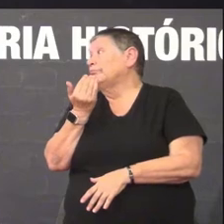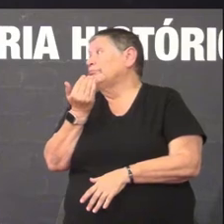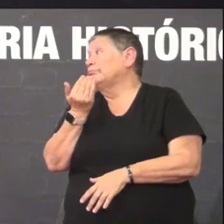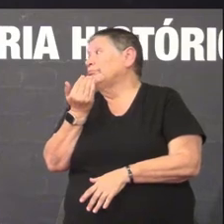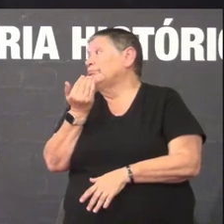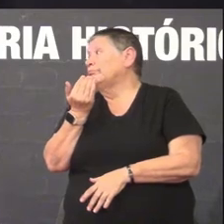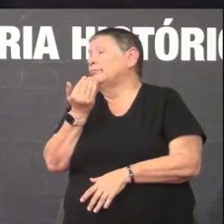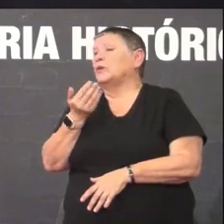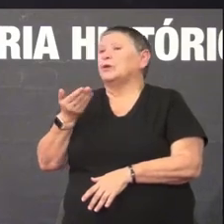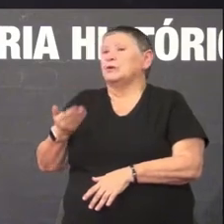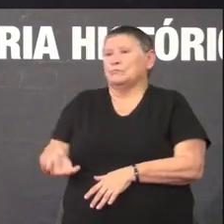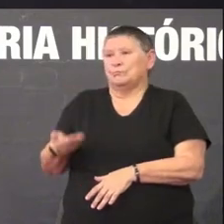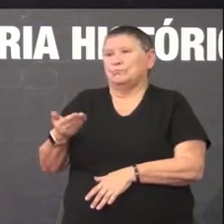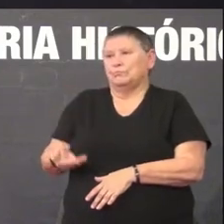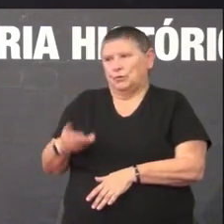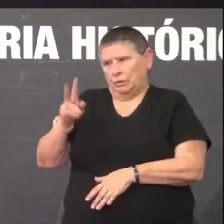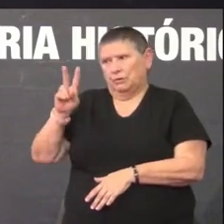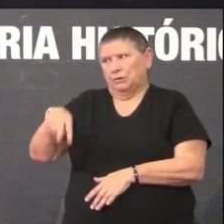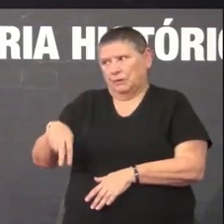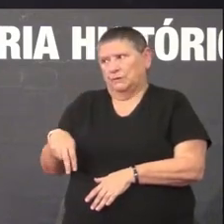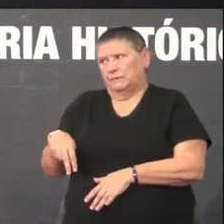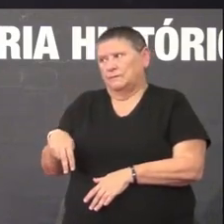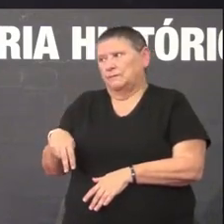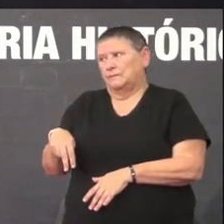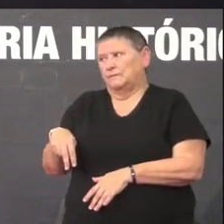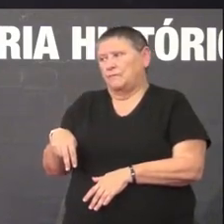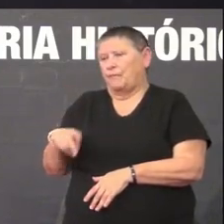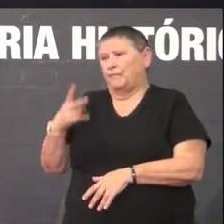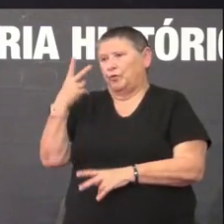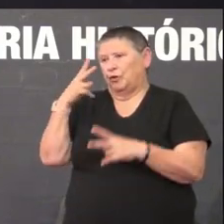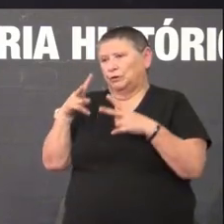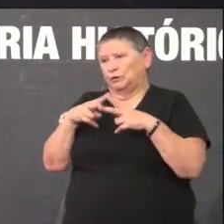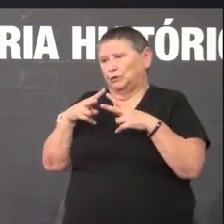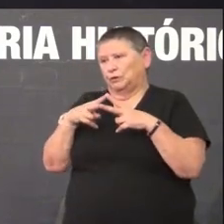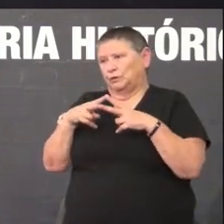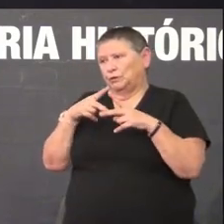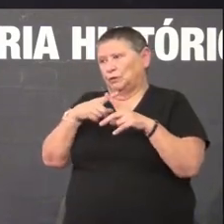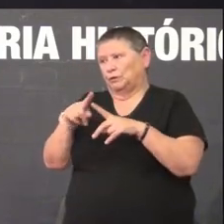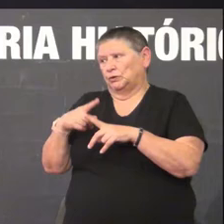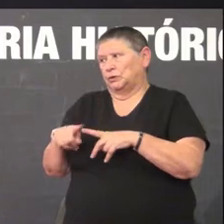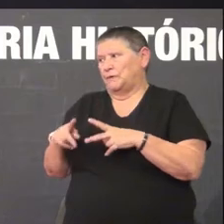que es importante. Y es dos cosas. Una, en